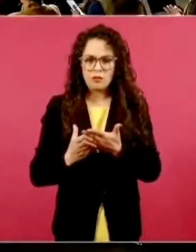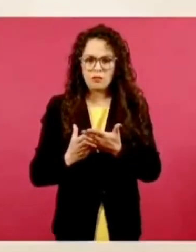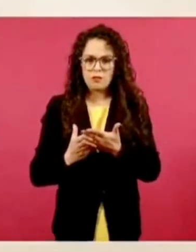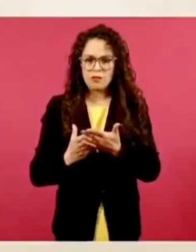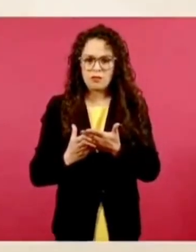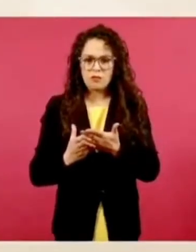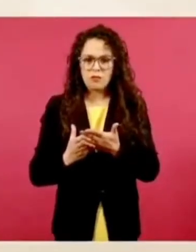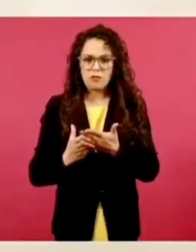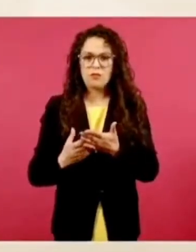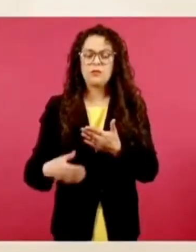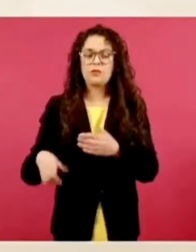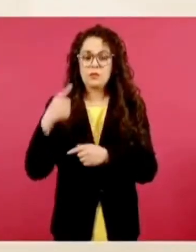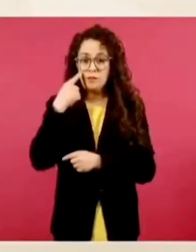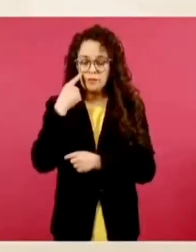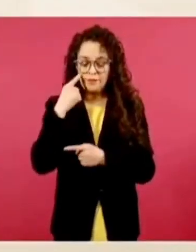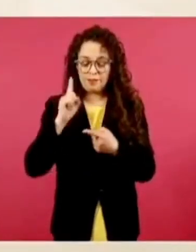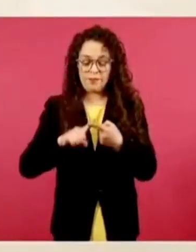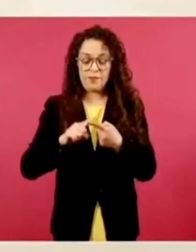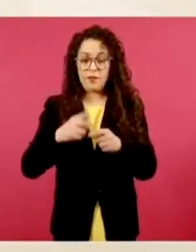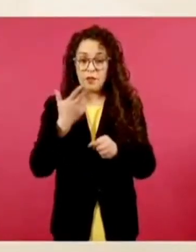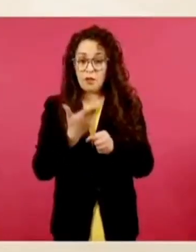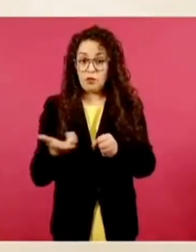eran hospitales,